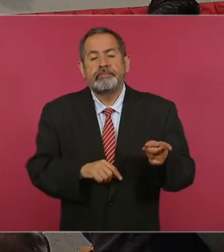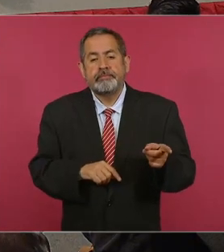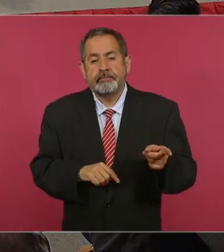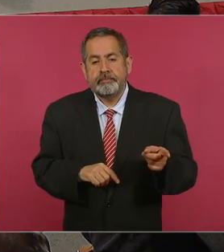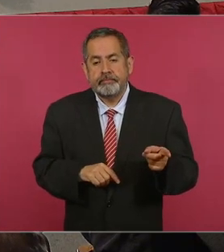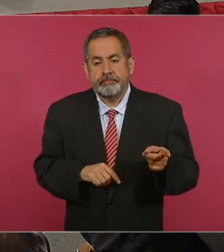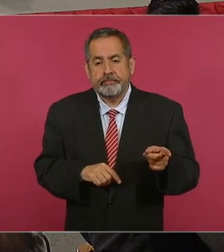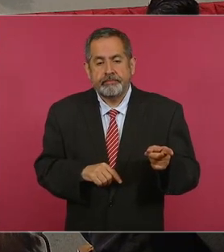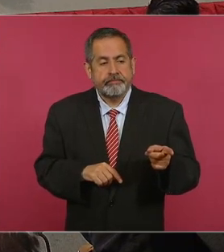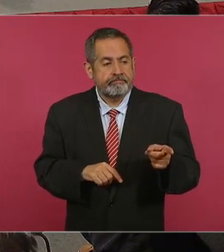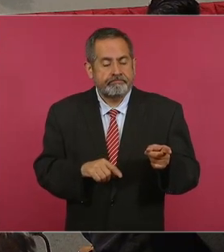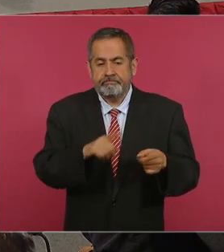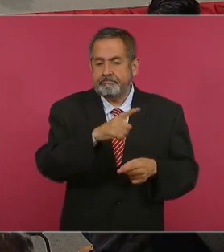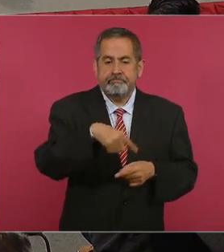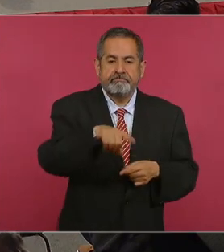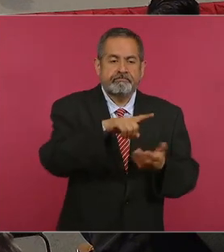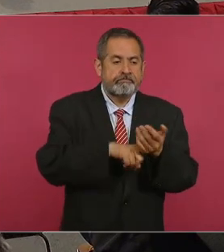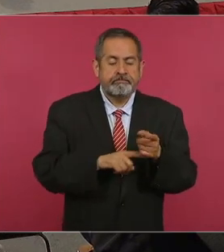el sector